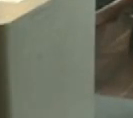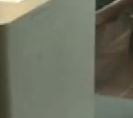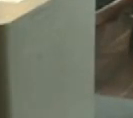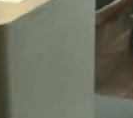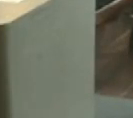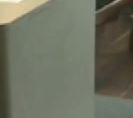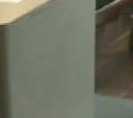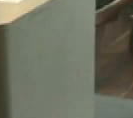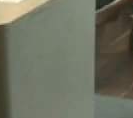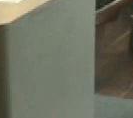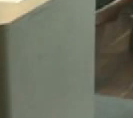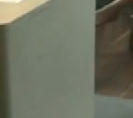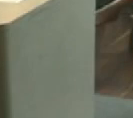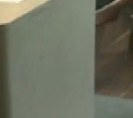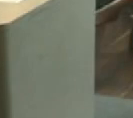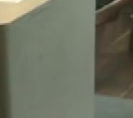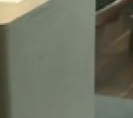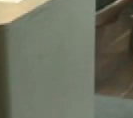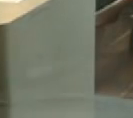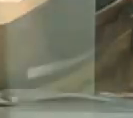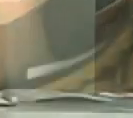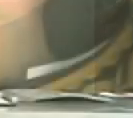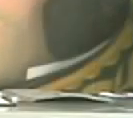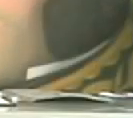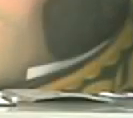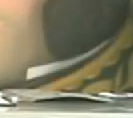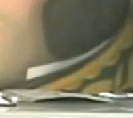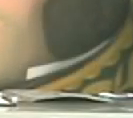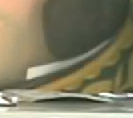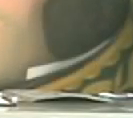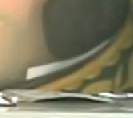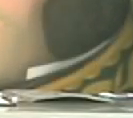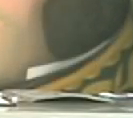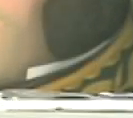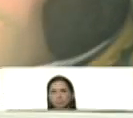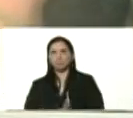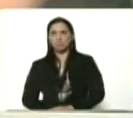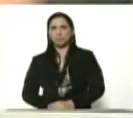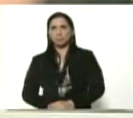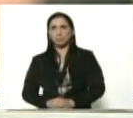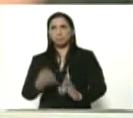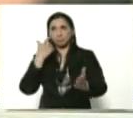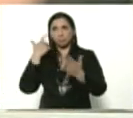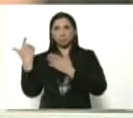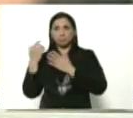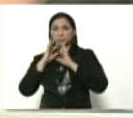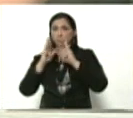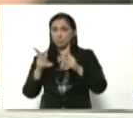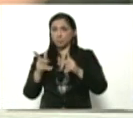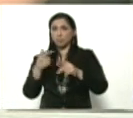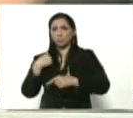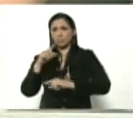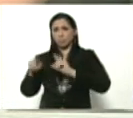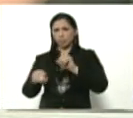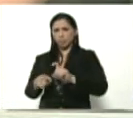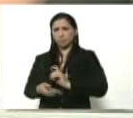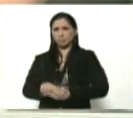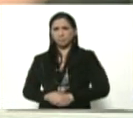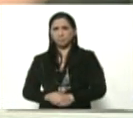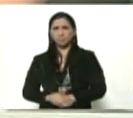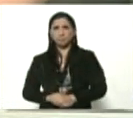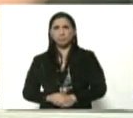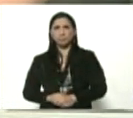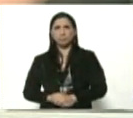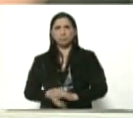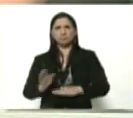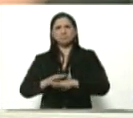Ahí está el testimonio para el periodista de AP. Yo le preguntaría,